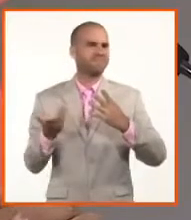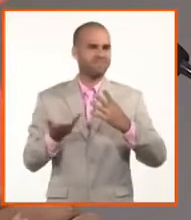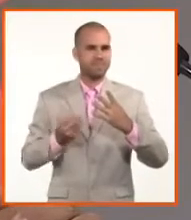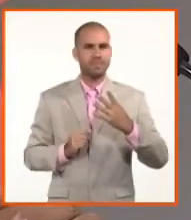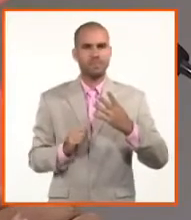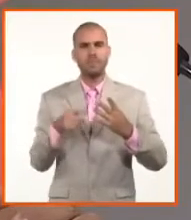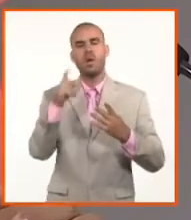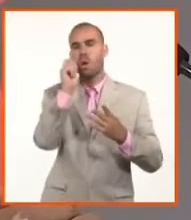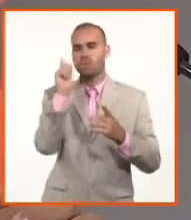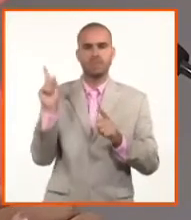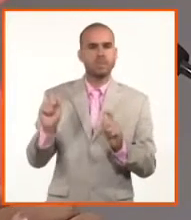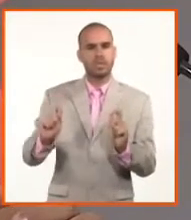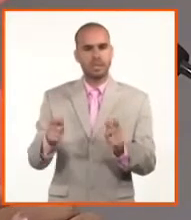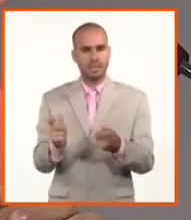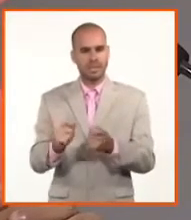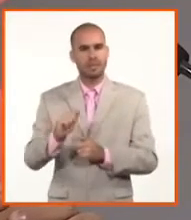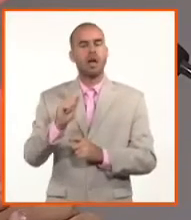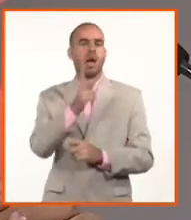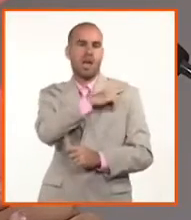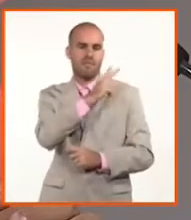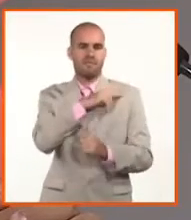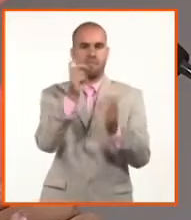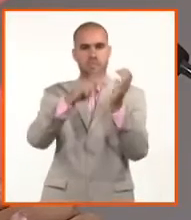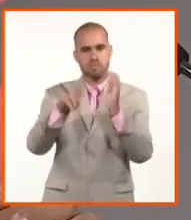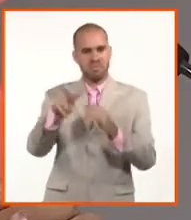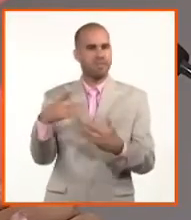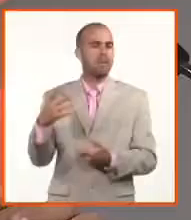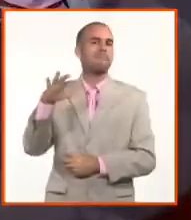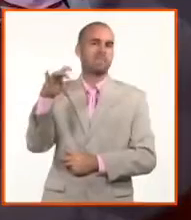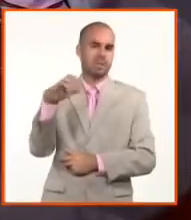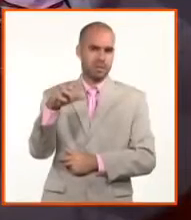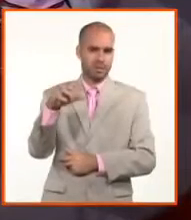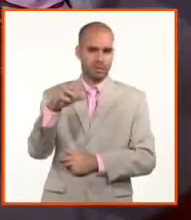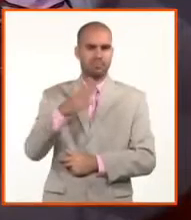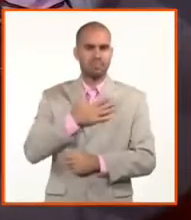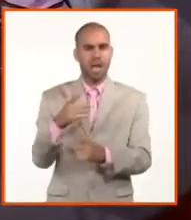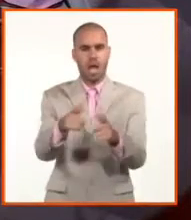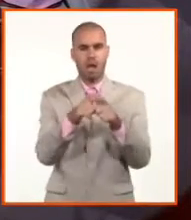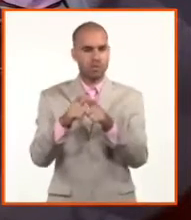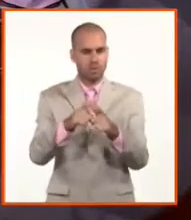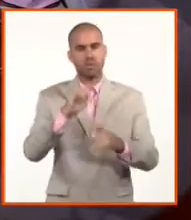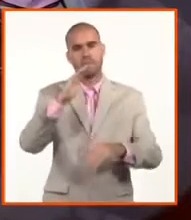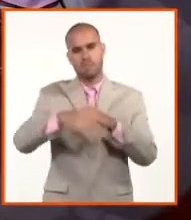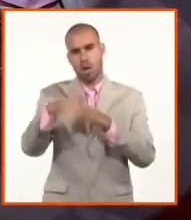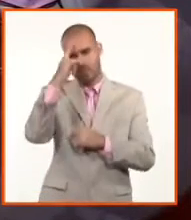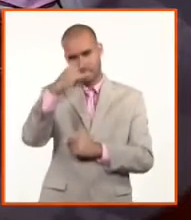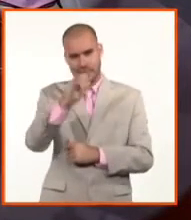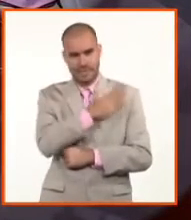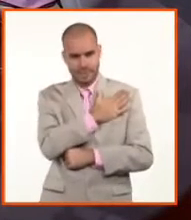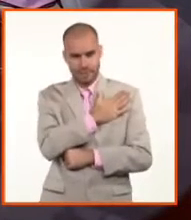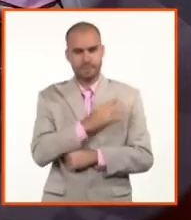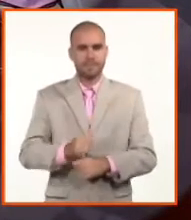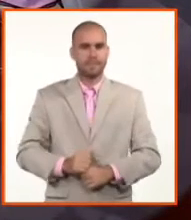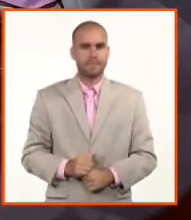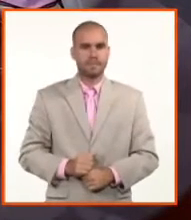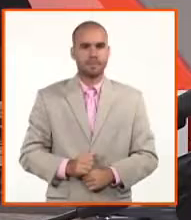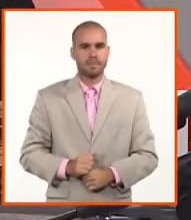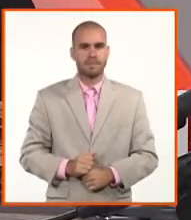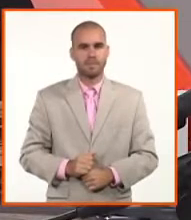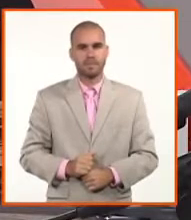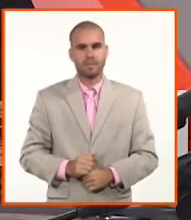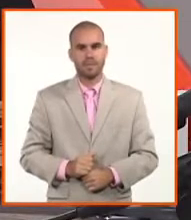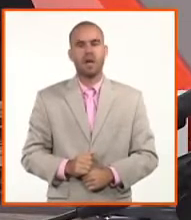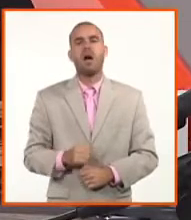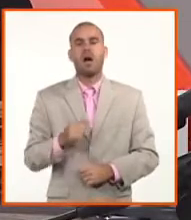presidente provincial de la Asociación Hermanos Saiz en Pinar del Río, Yusley Izquierdo. Con ellos estaremos compartiendo nuestra